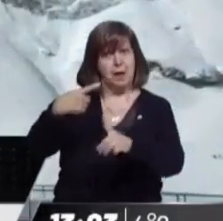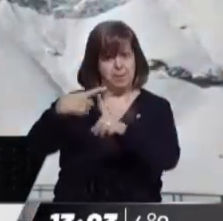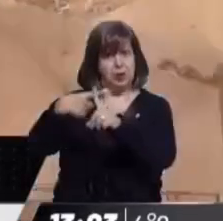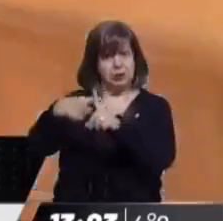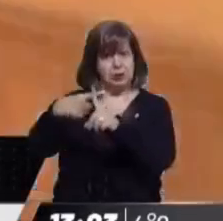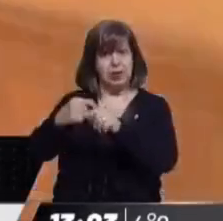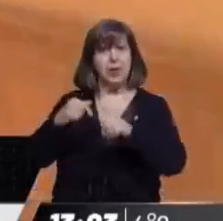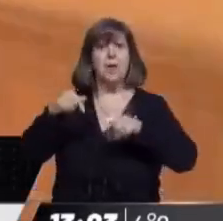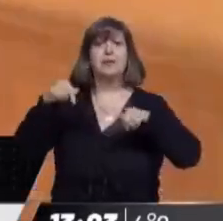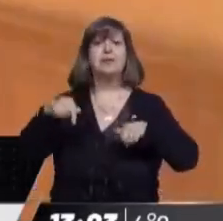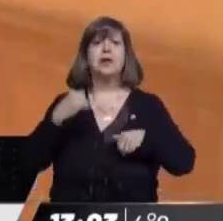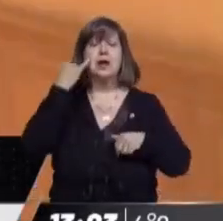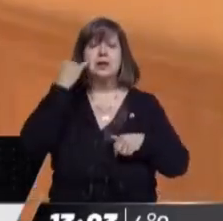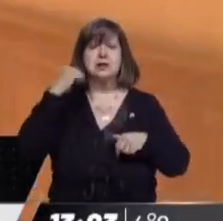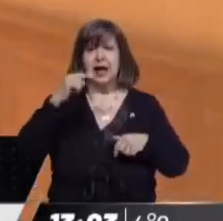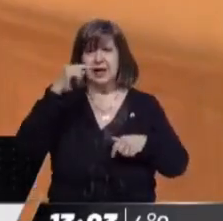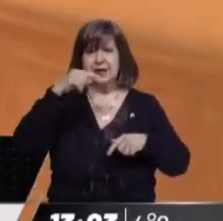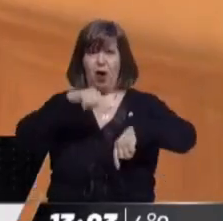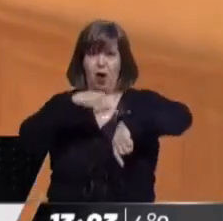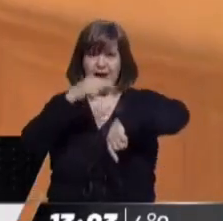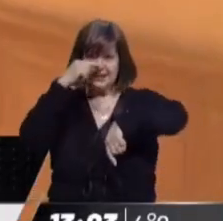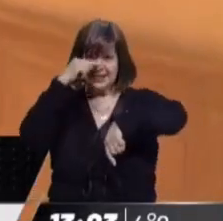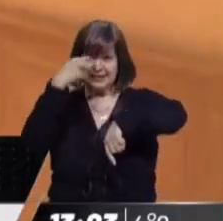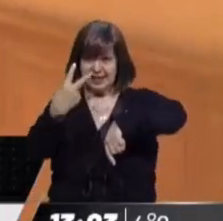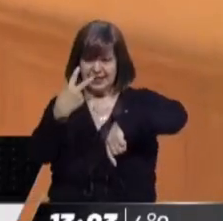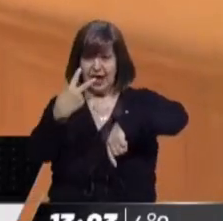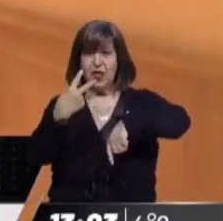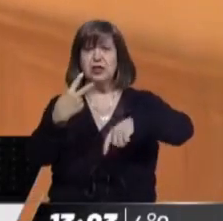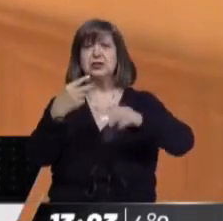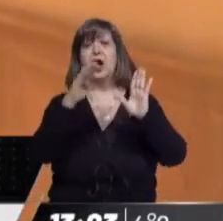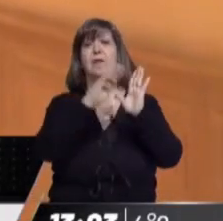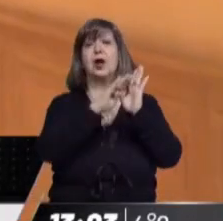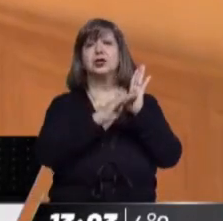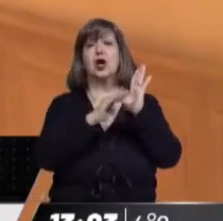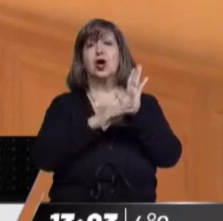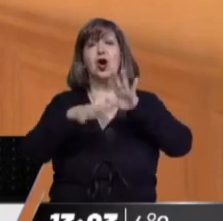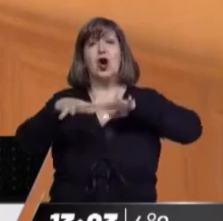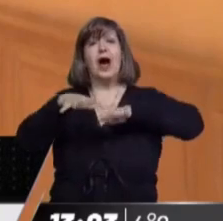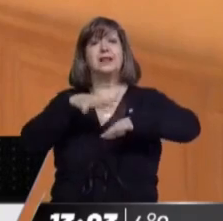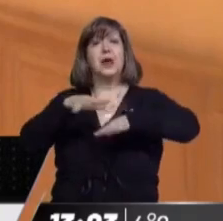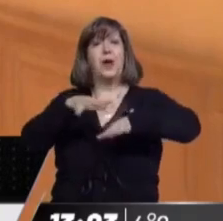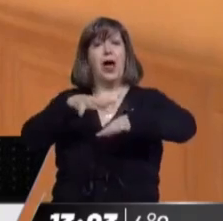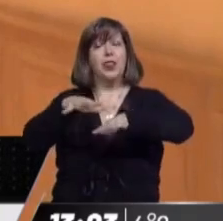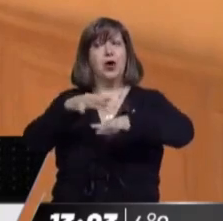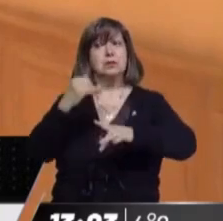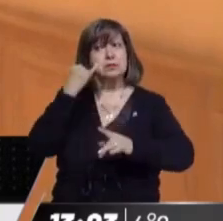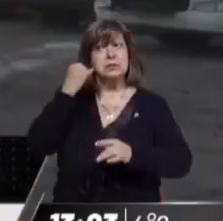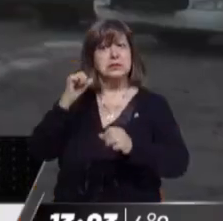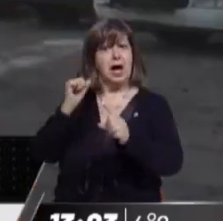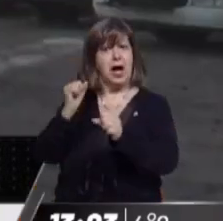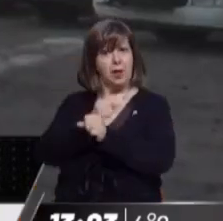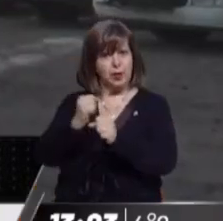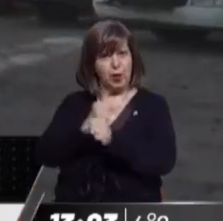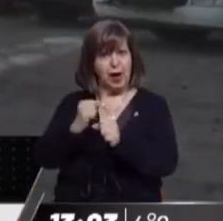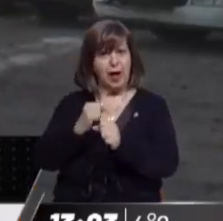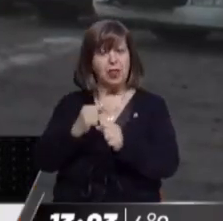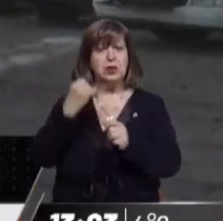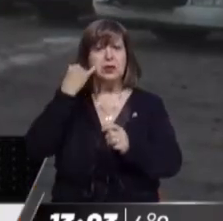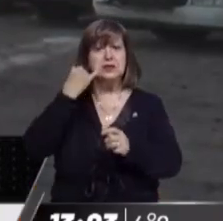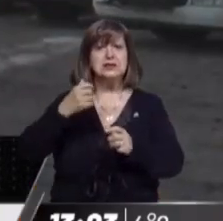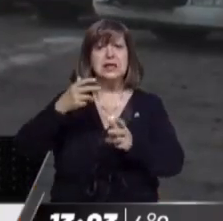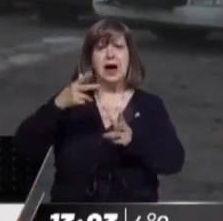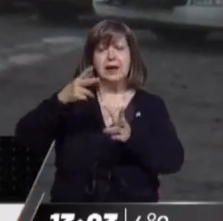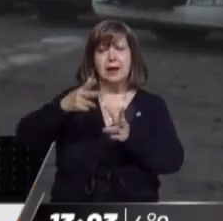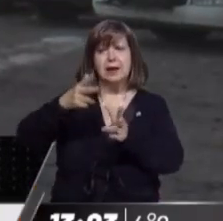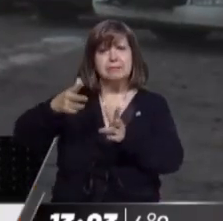Bueno, se activó el protocolo después de las 72 horas como estaba previsto. Está funcionando muy bien. En alta montaña ya tenemos completos los